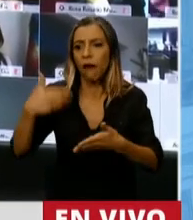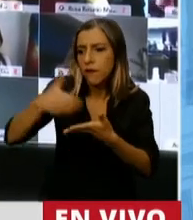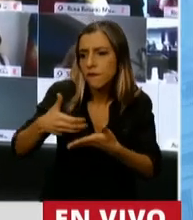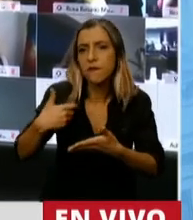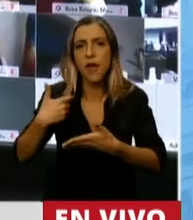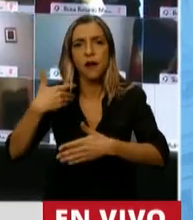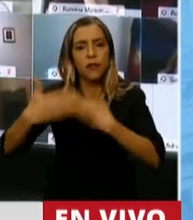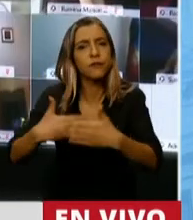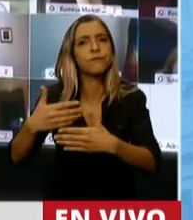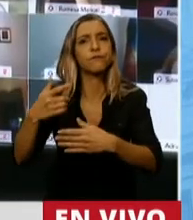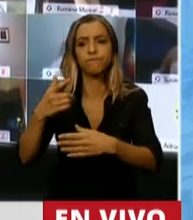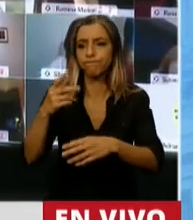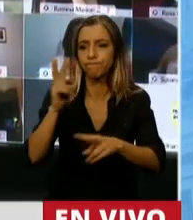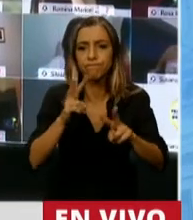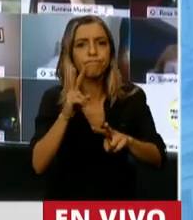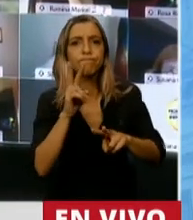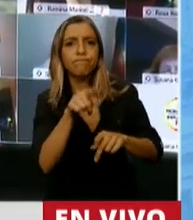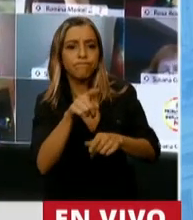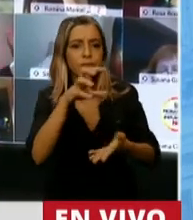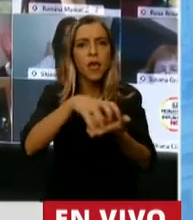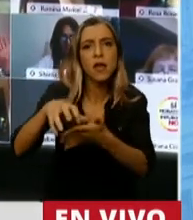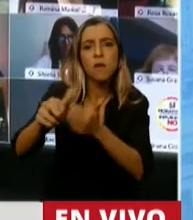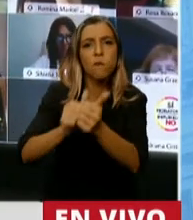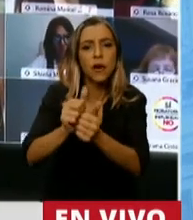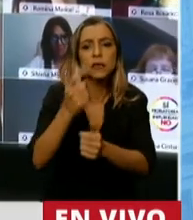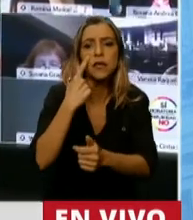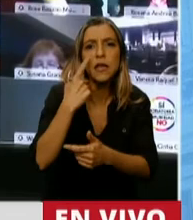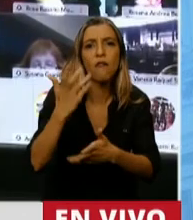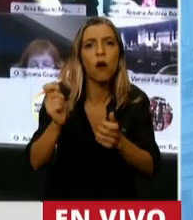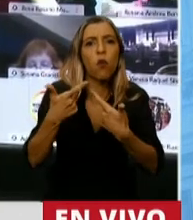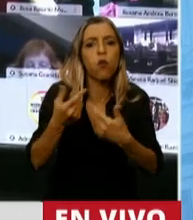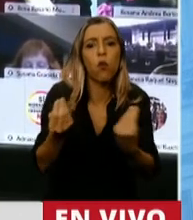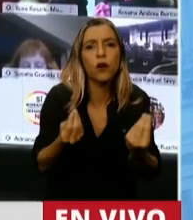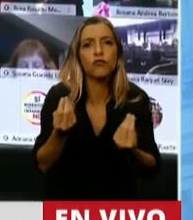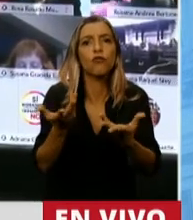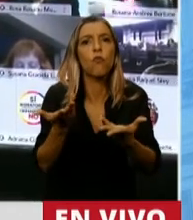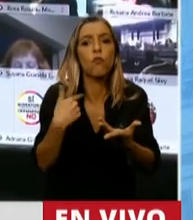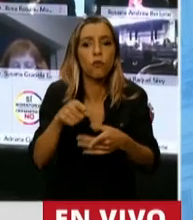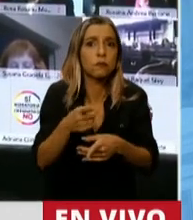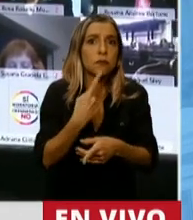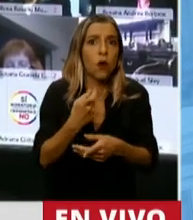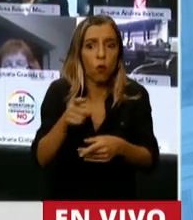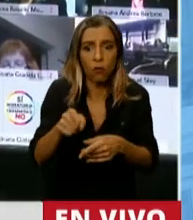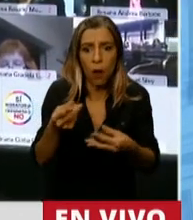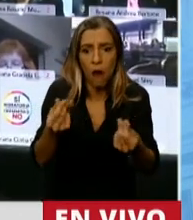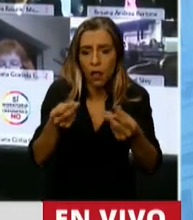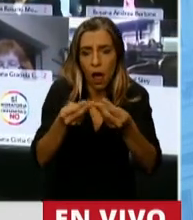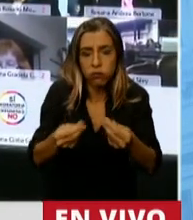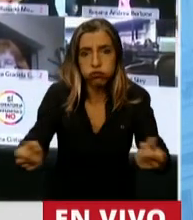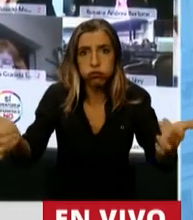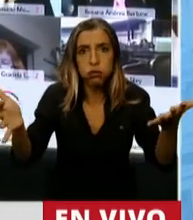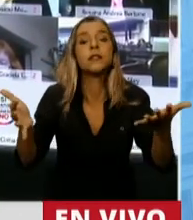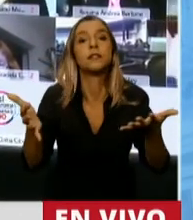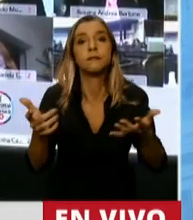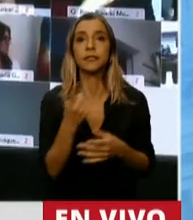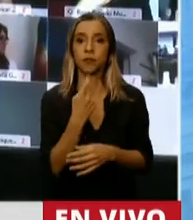familias, mirando a los empresarios que están viendo cómo se empieza a diluir su capital. Y estamos en un Estado que